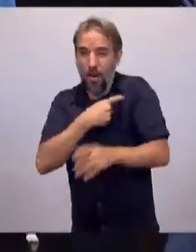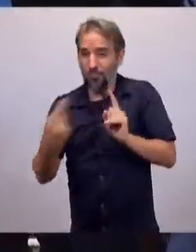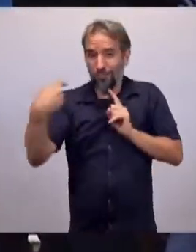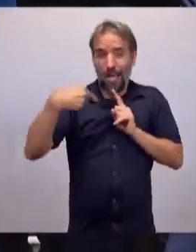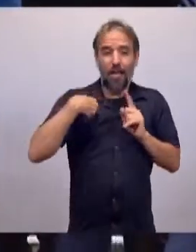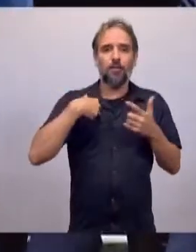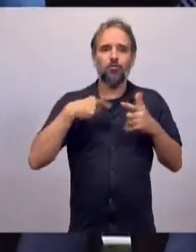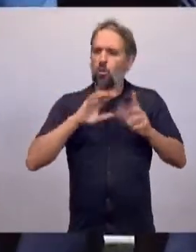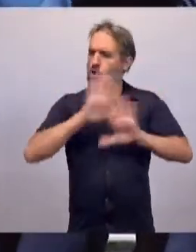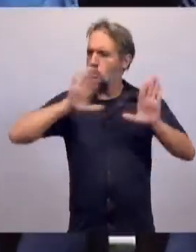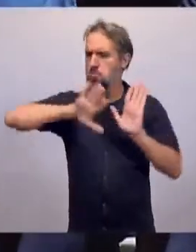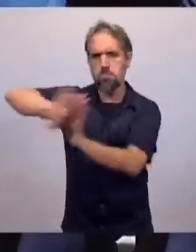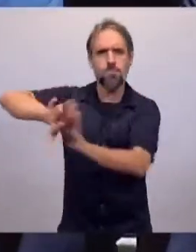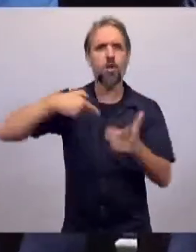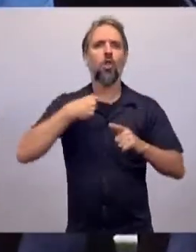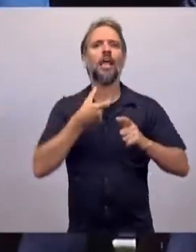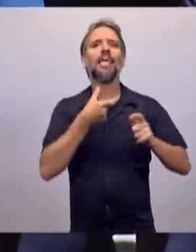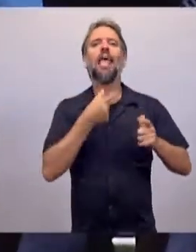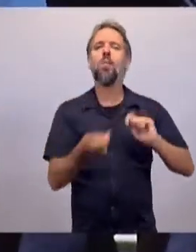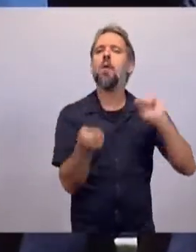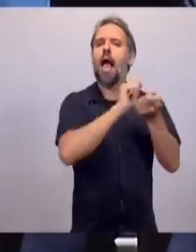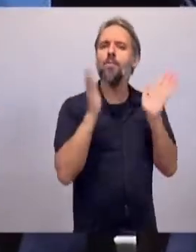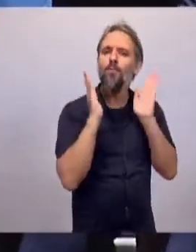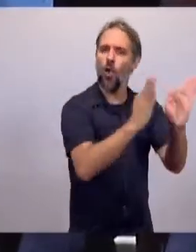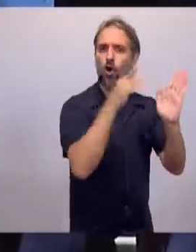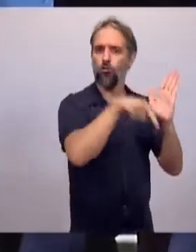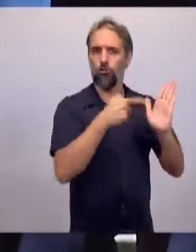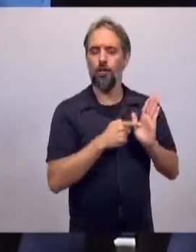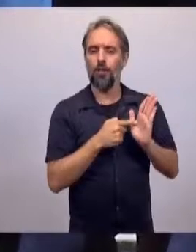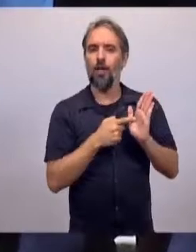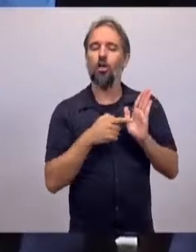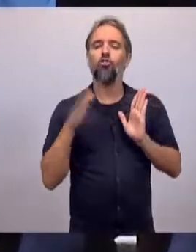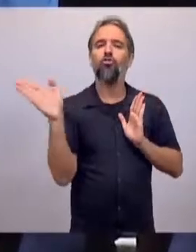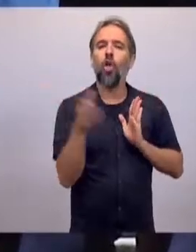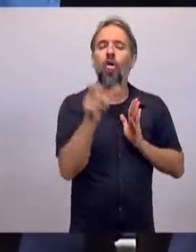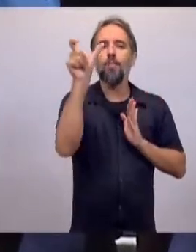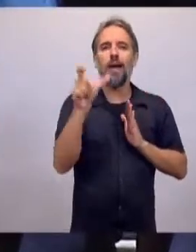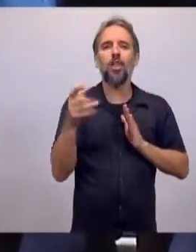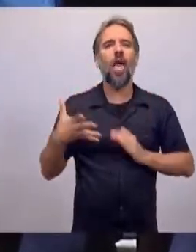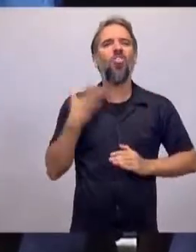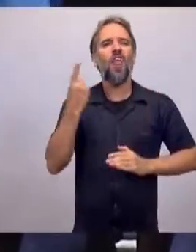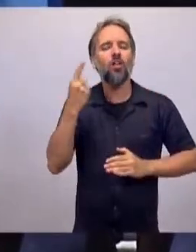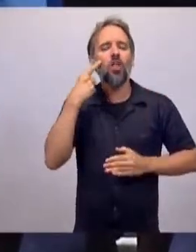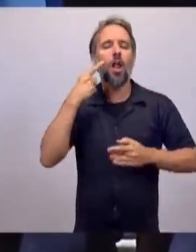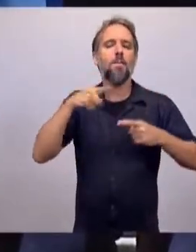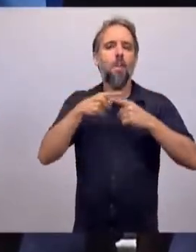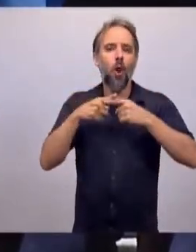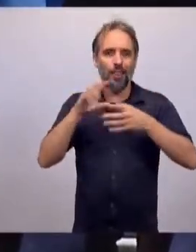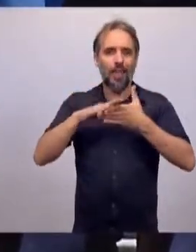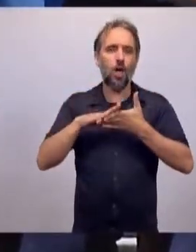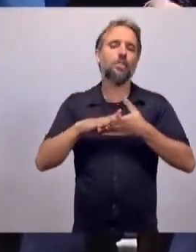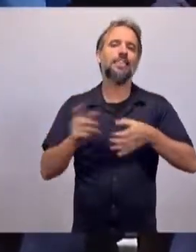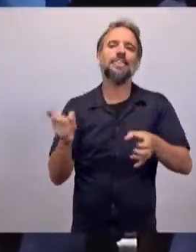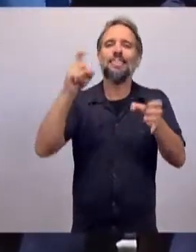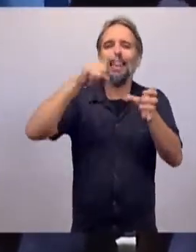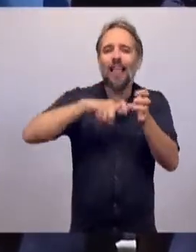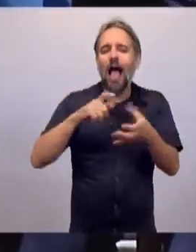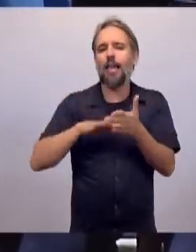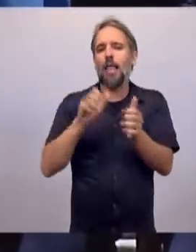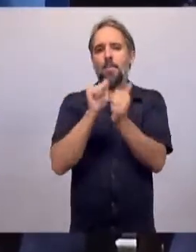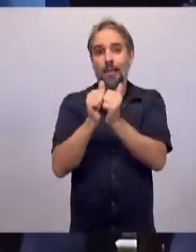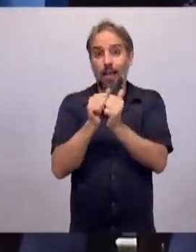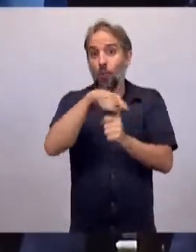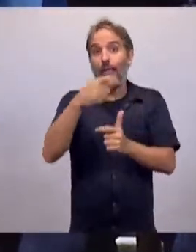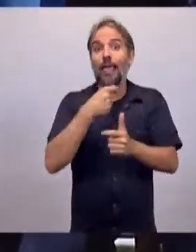cambio que los argentinos elegimos. A todos aquellos dirigentes políticos, sindicales y empresariales